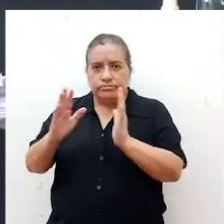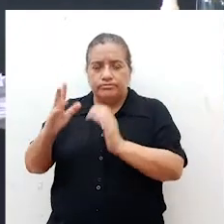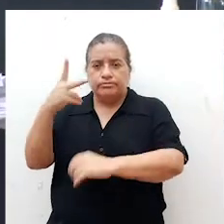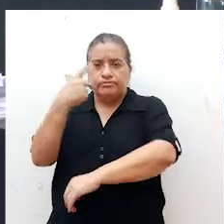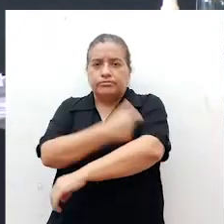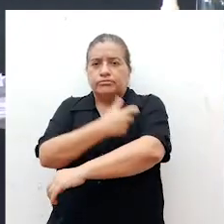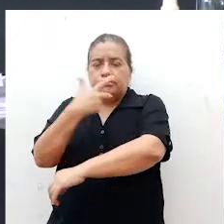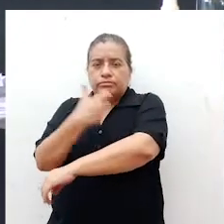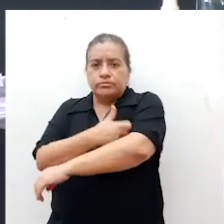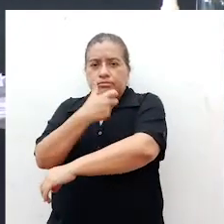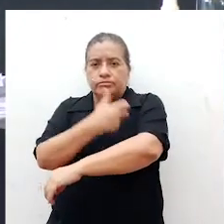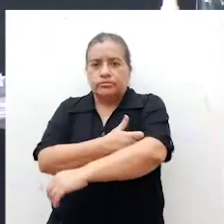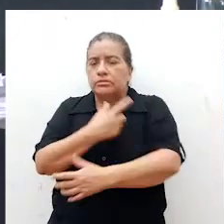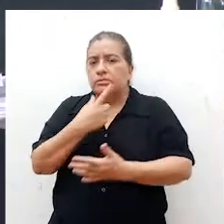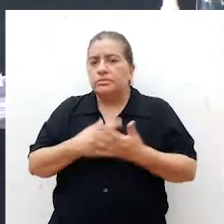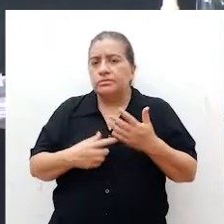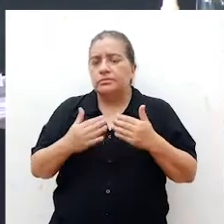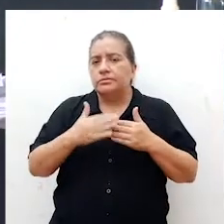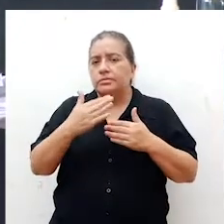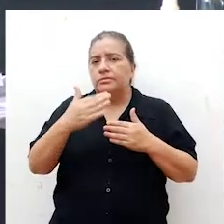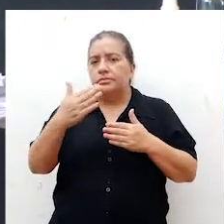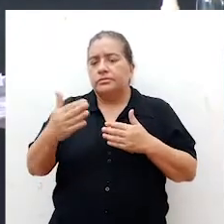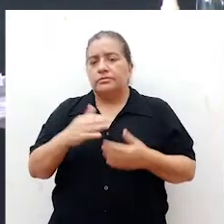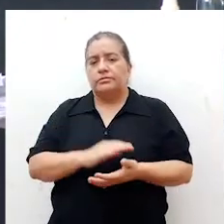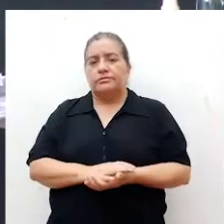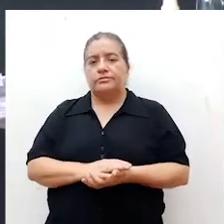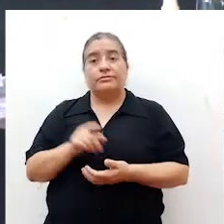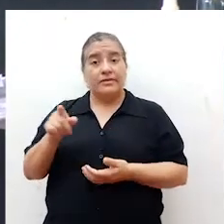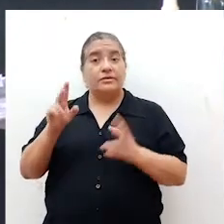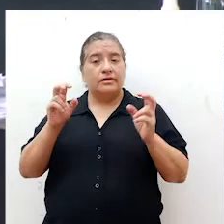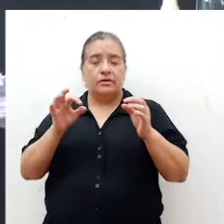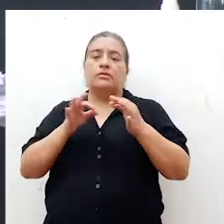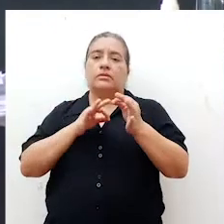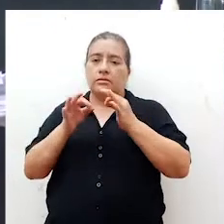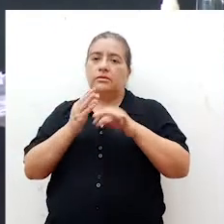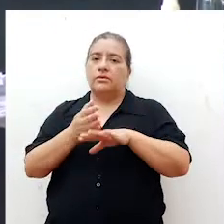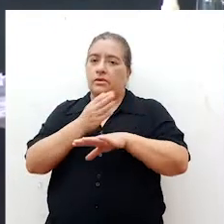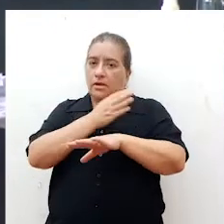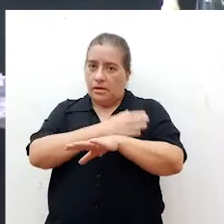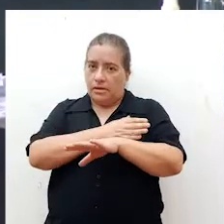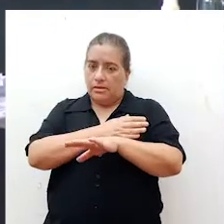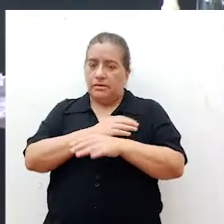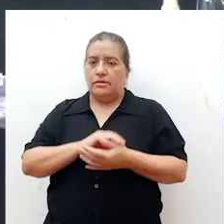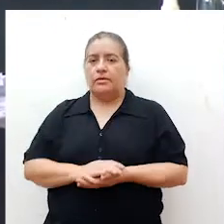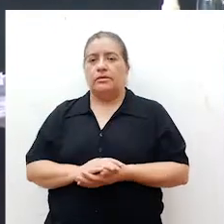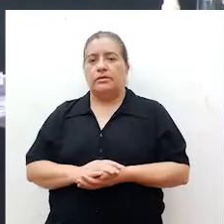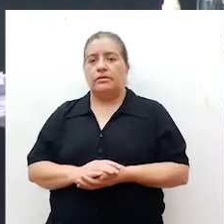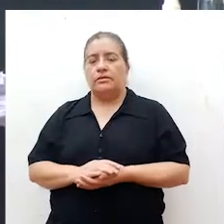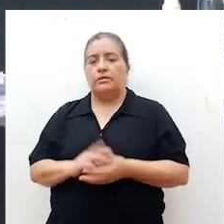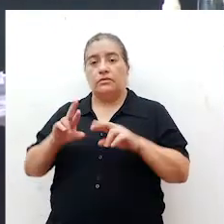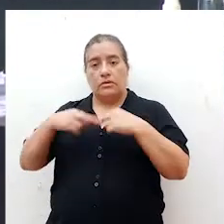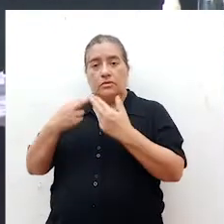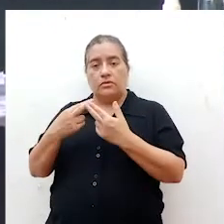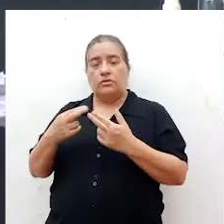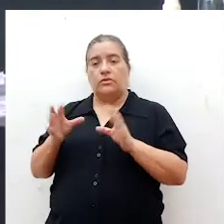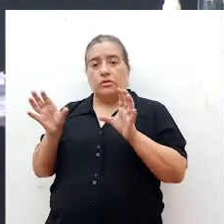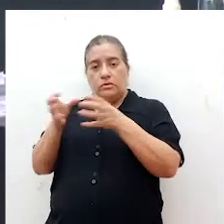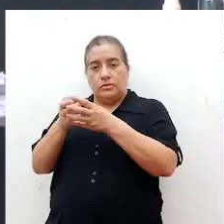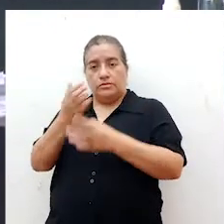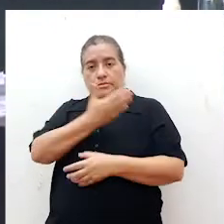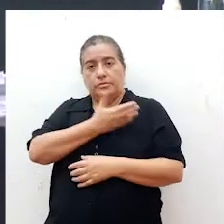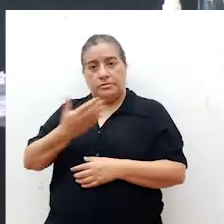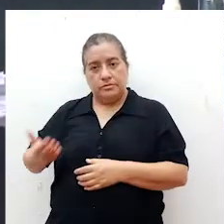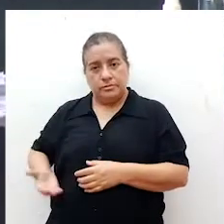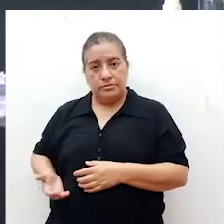transparencia respecto de cómo se iba a organizar la vacunación. Este tema también lo señalé